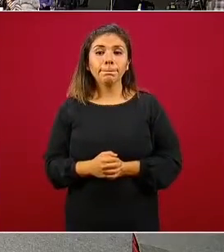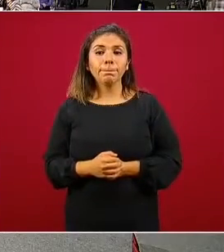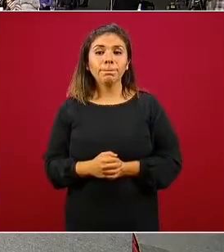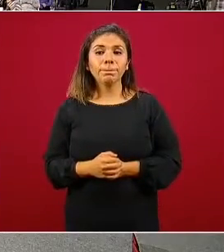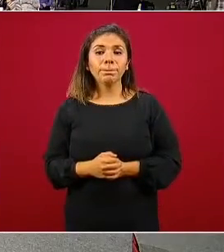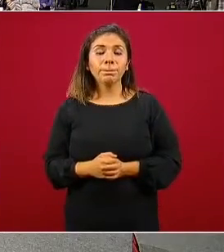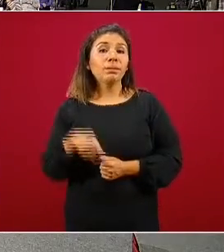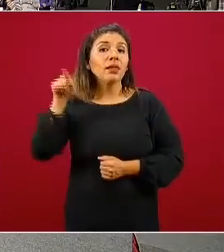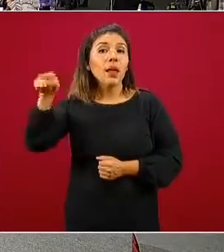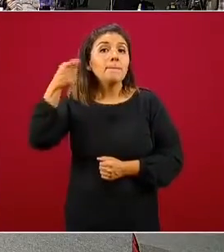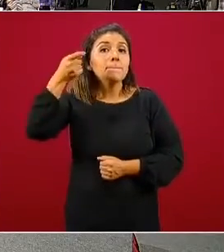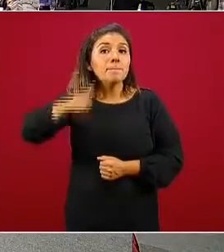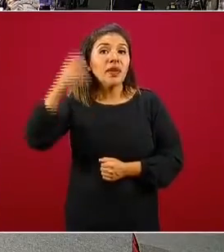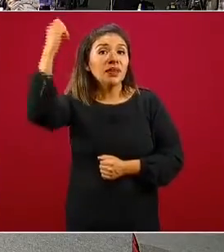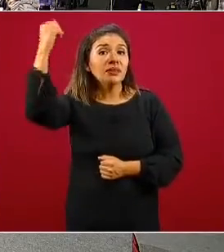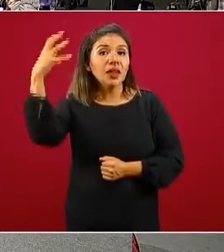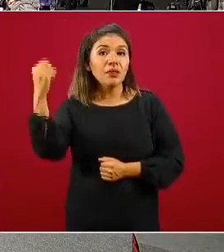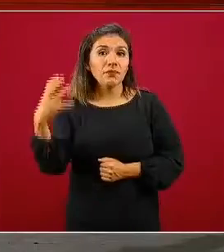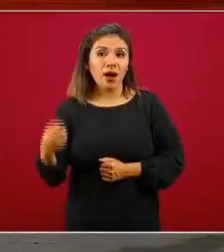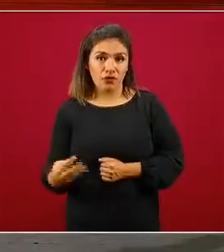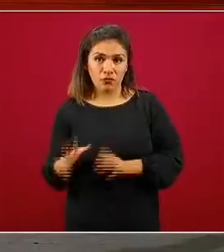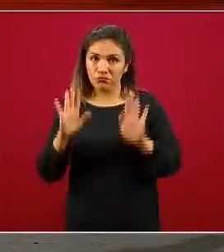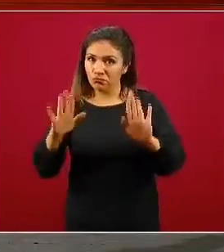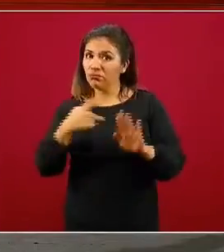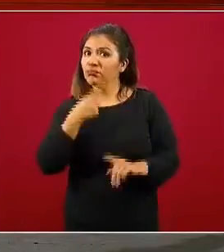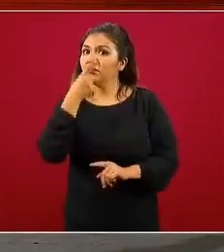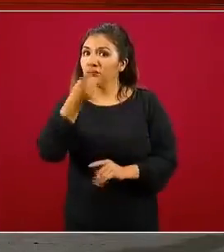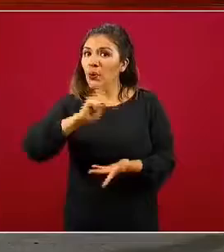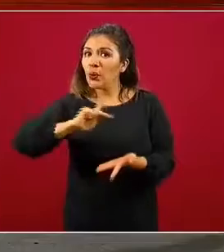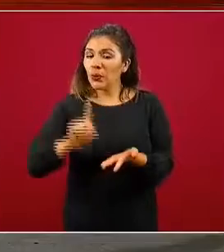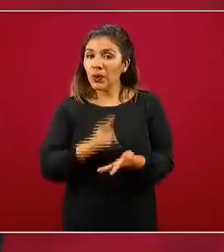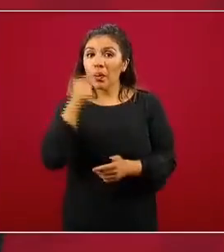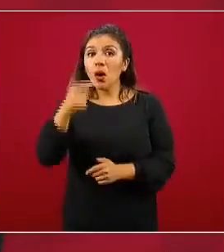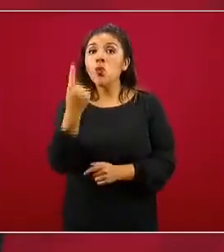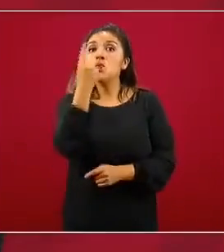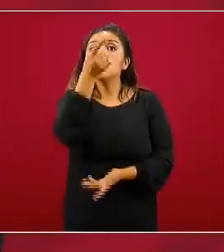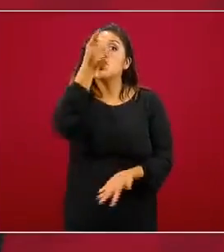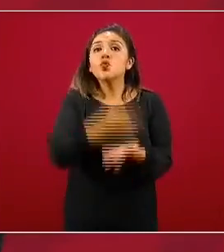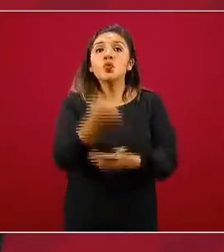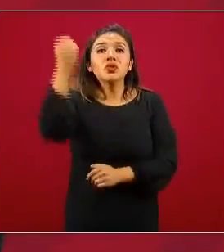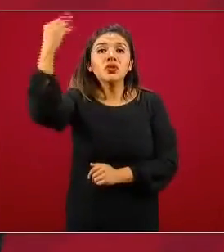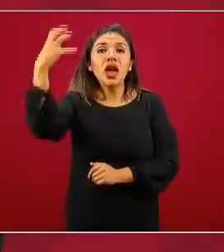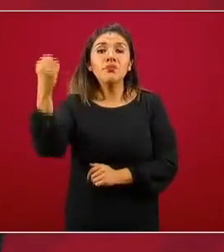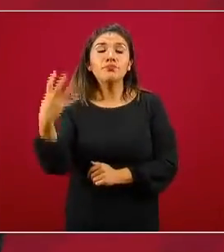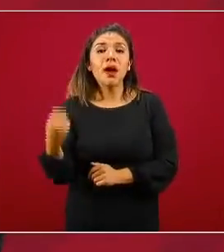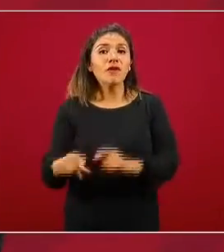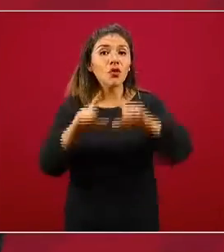Sobre el semáforo, y dejamos muy en claro, lo dejo en claro aquí también, un solo semáforo